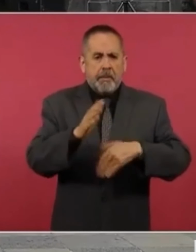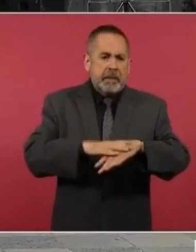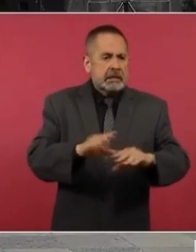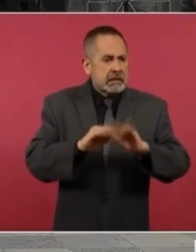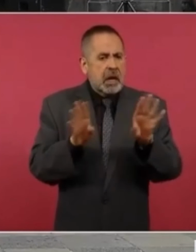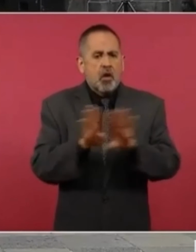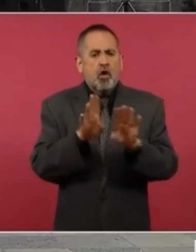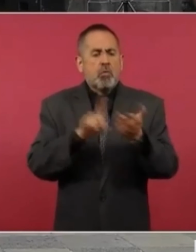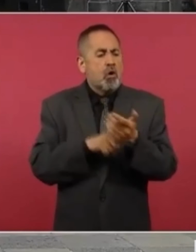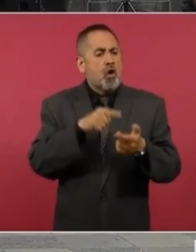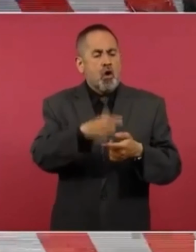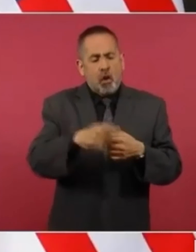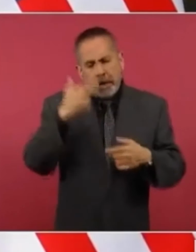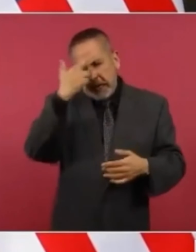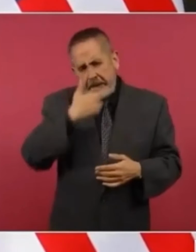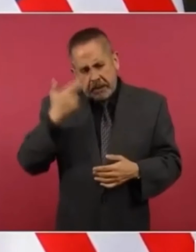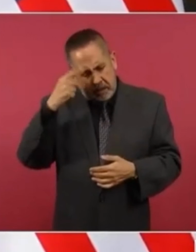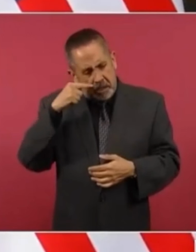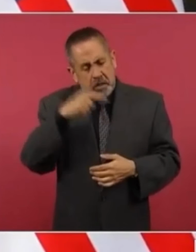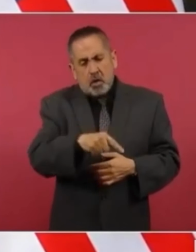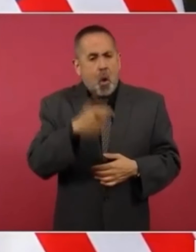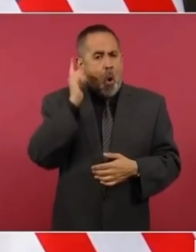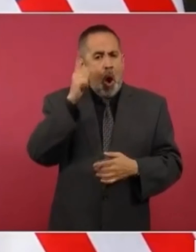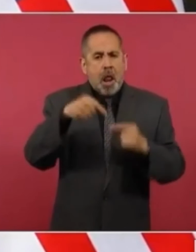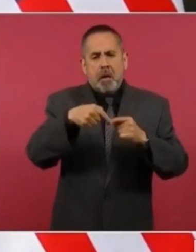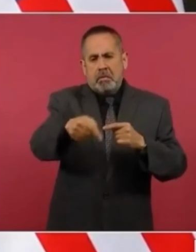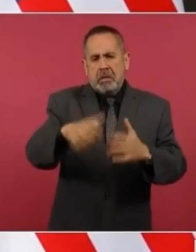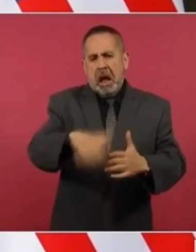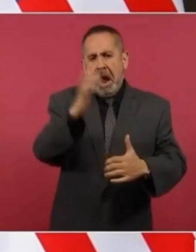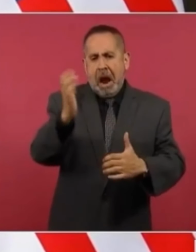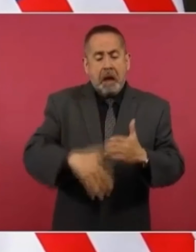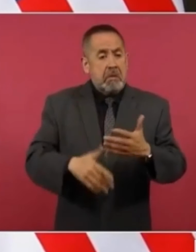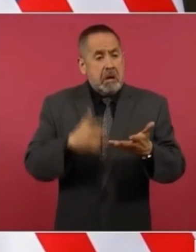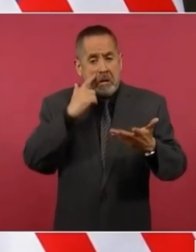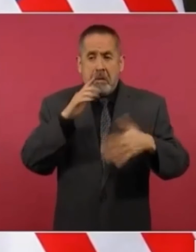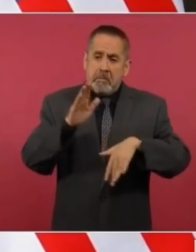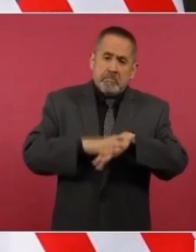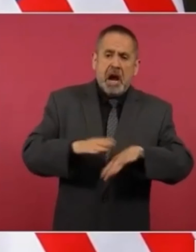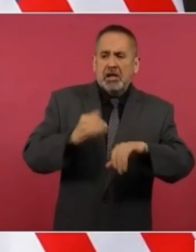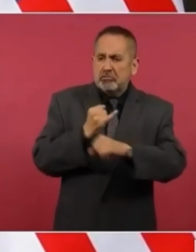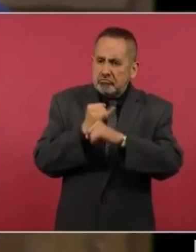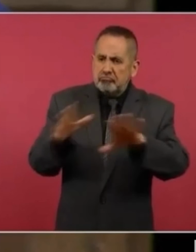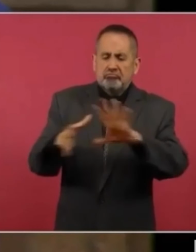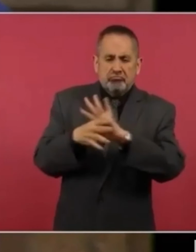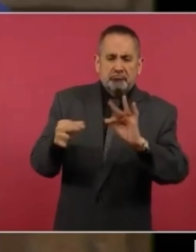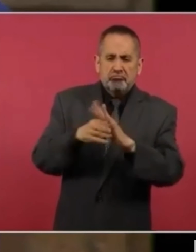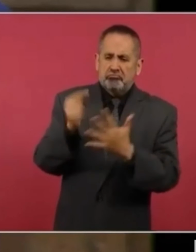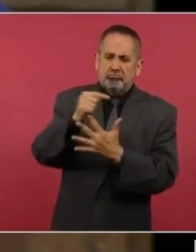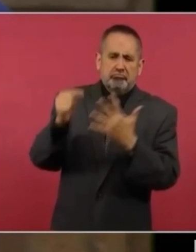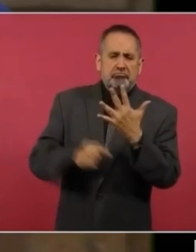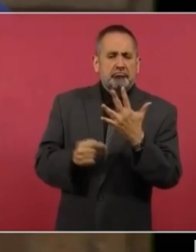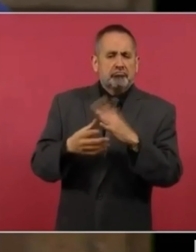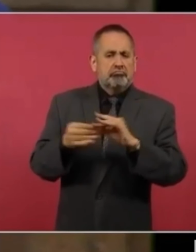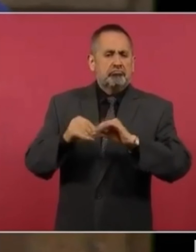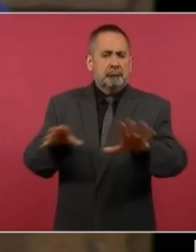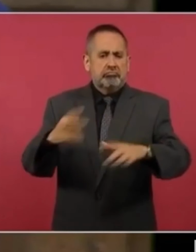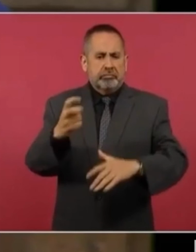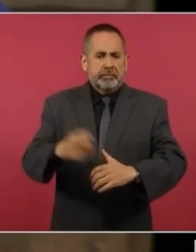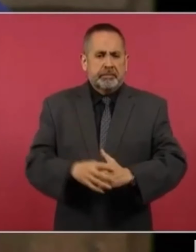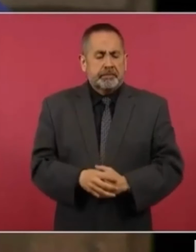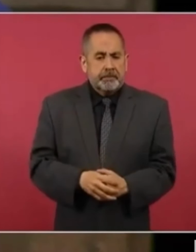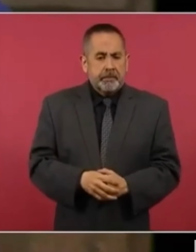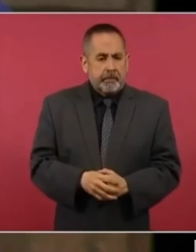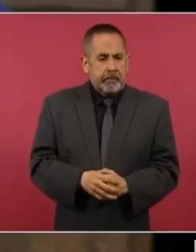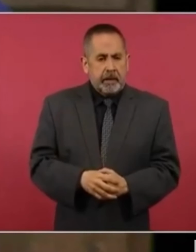cooperando plenamente con la revisión, que espero que termine pronto y habrá más detalles en ese momento. La